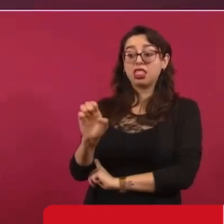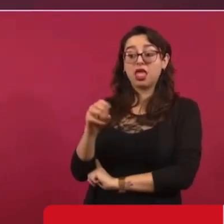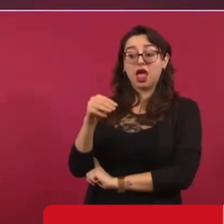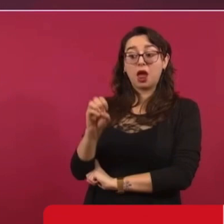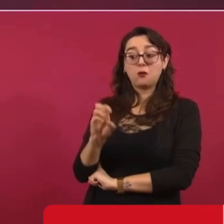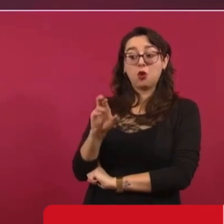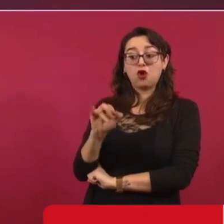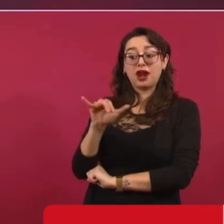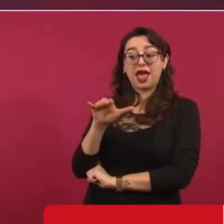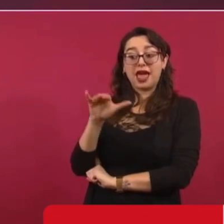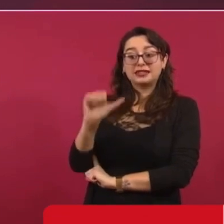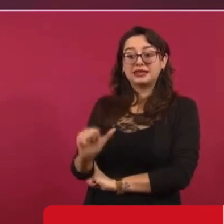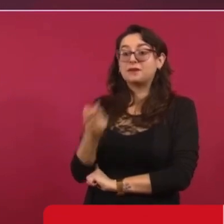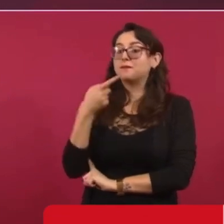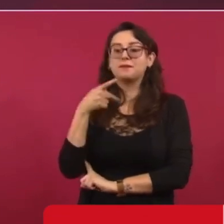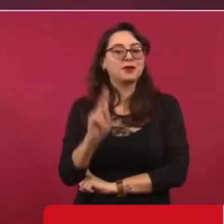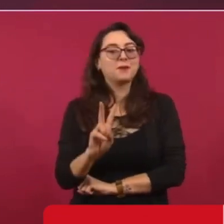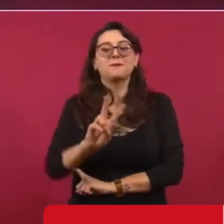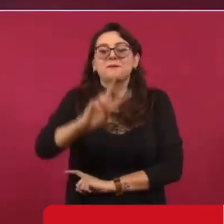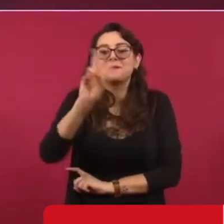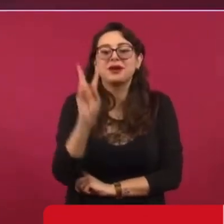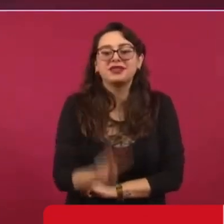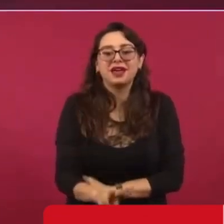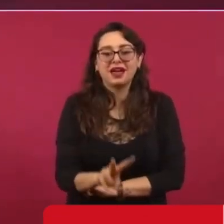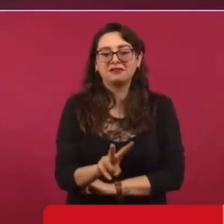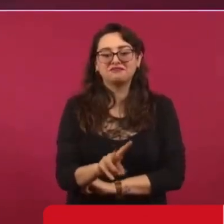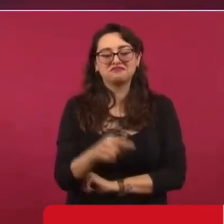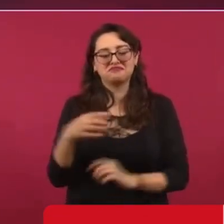porque dominaba una minoría. La oligarquía